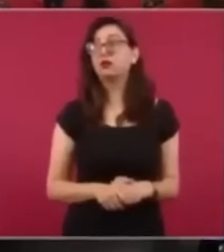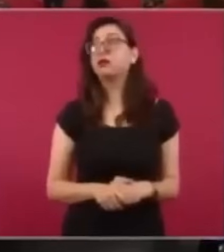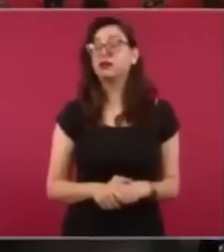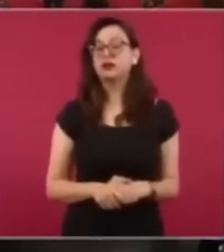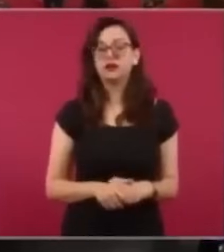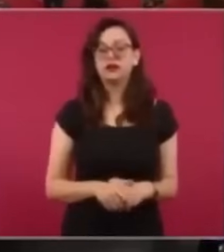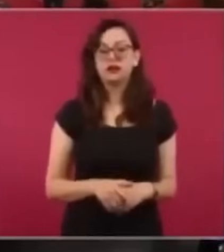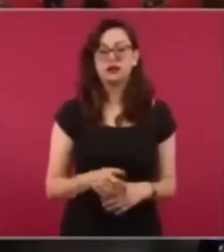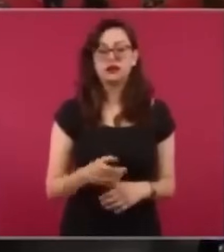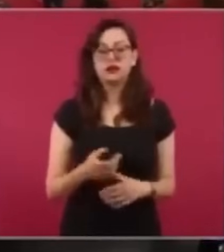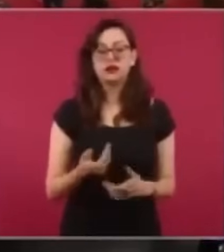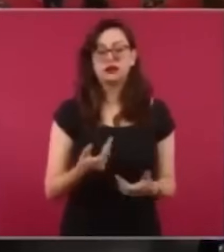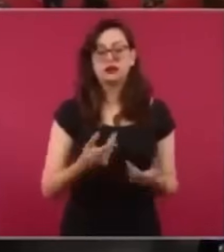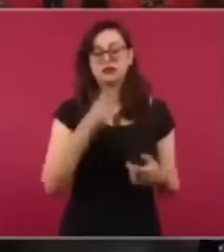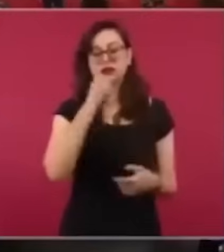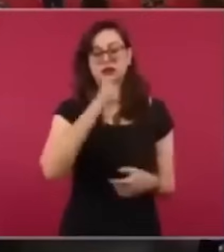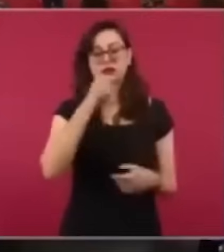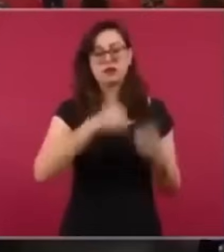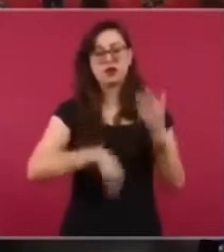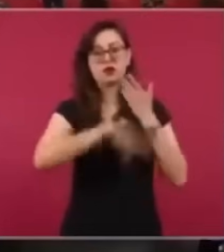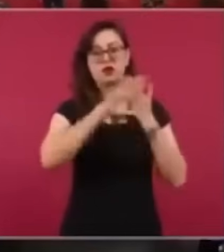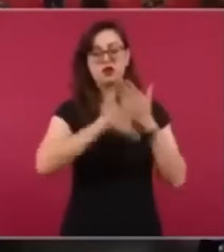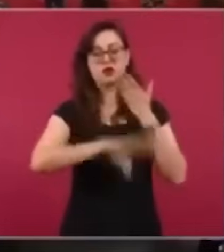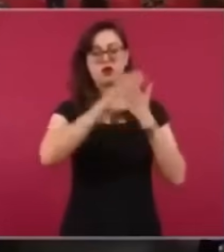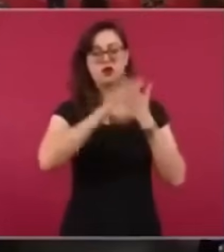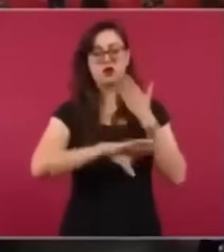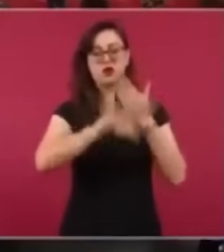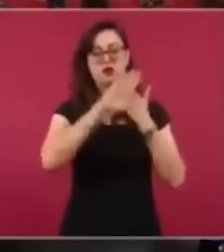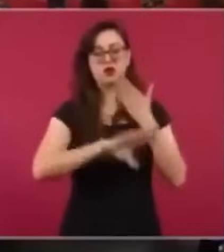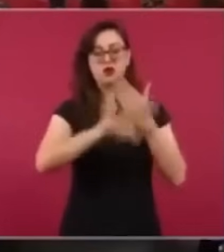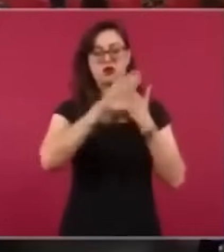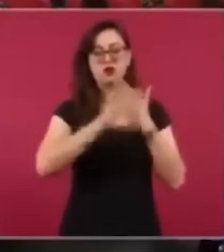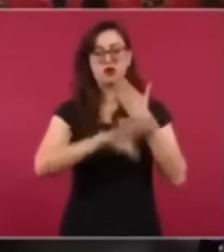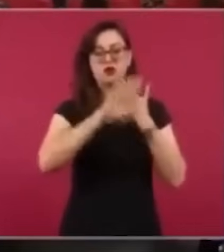en contra nuestra, como pregoneros.